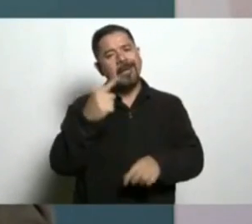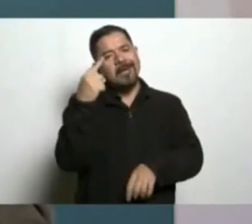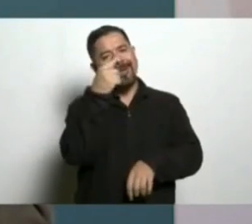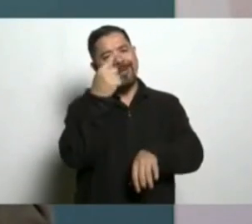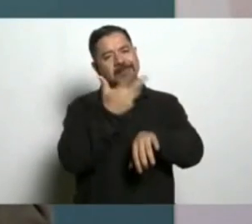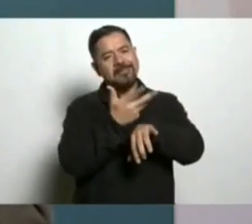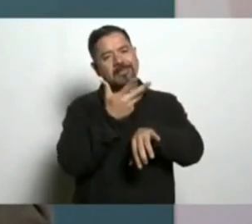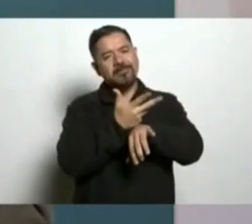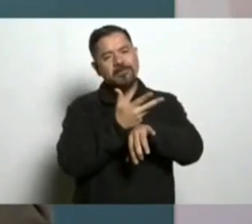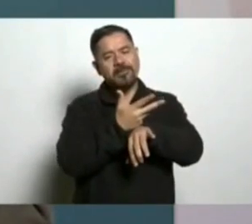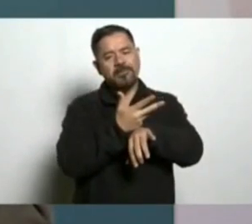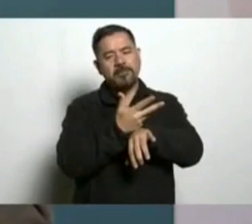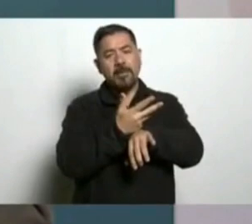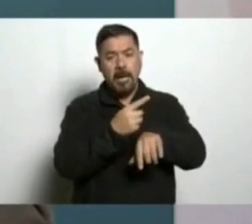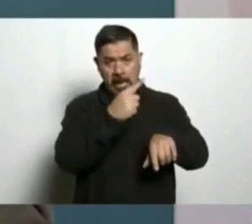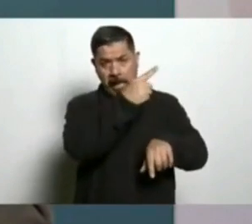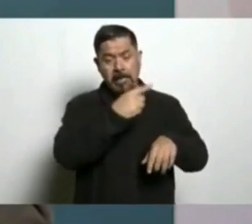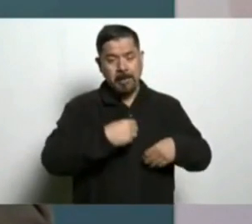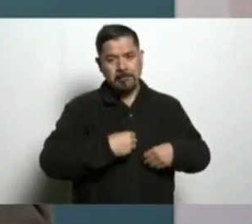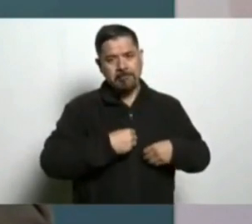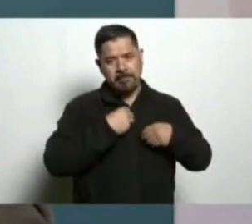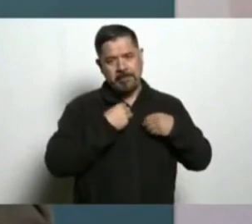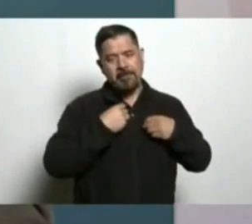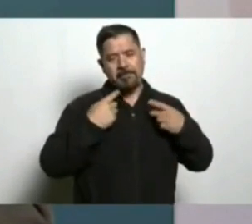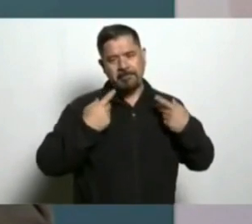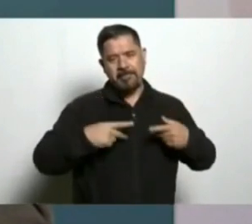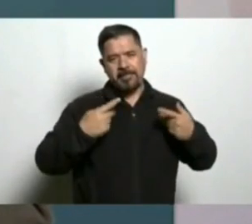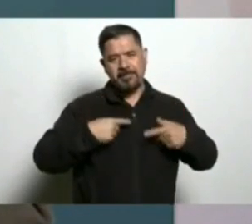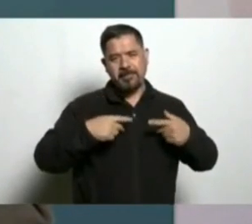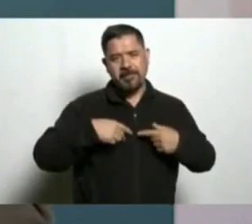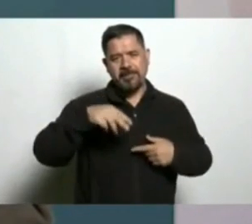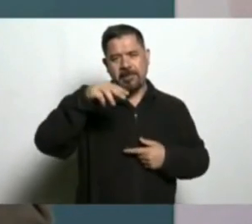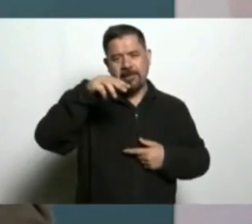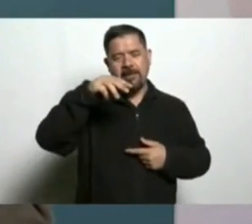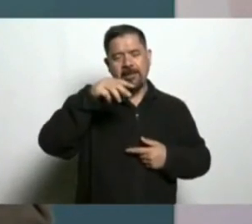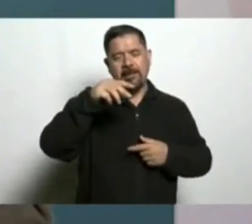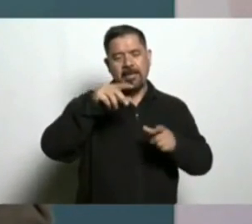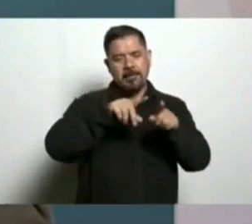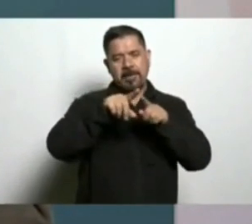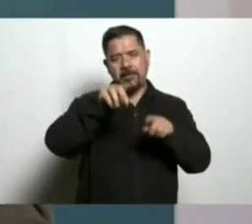porque no había libertades en el país.